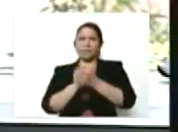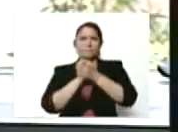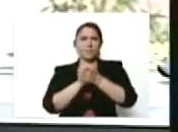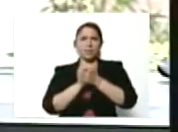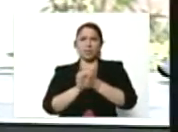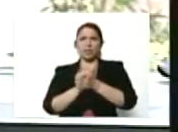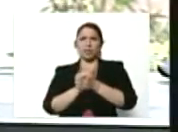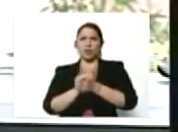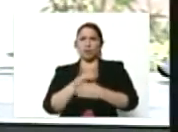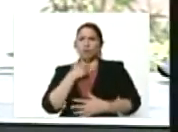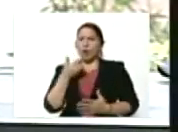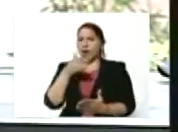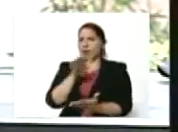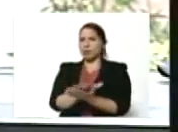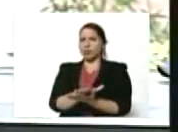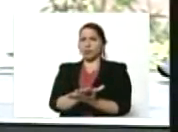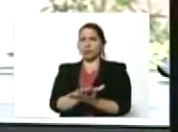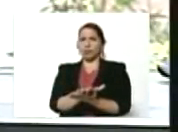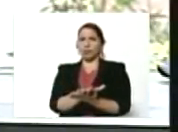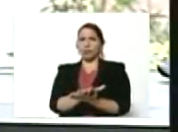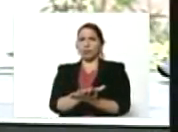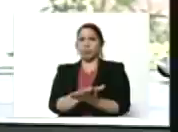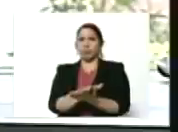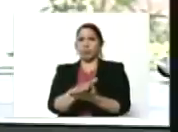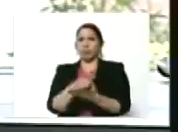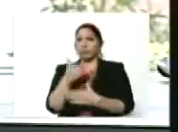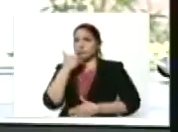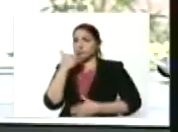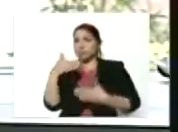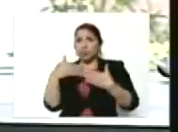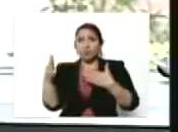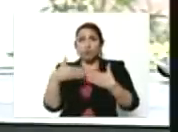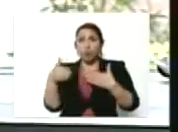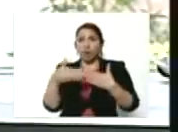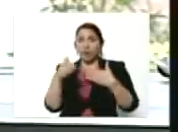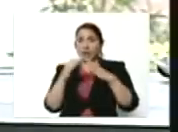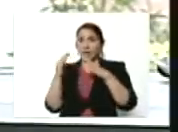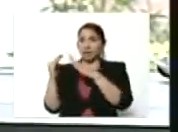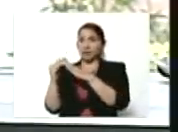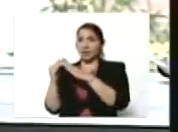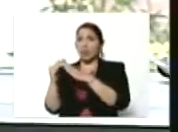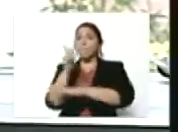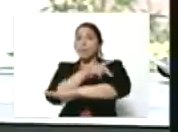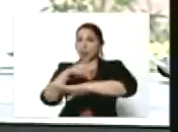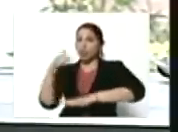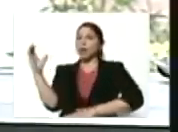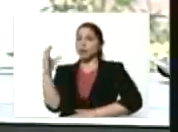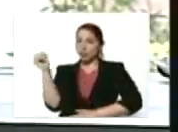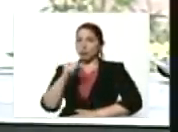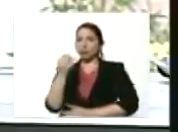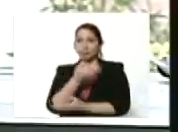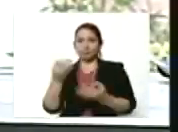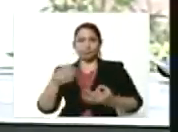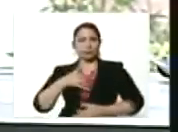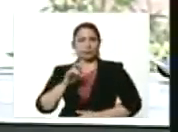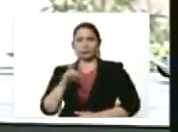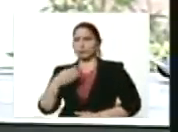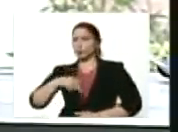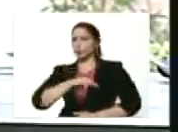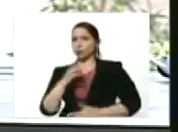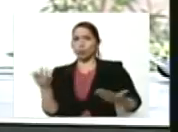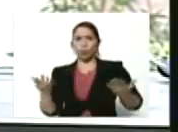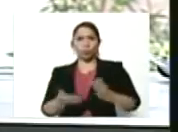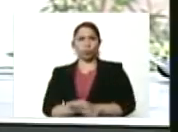fue asesinado, bueno, en las puertas de su casa prácticamente. En la parroquia Caricuao, correcto. Muy doloroso para nosotros